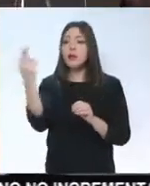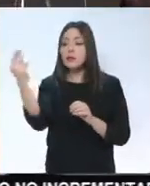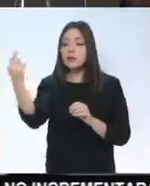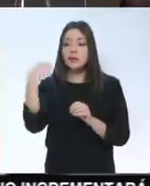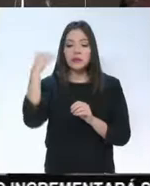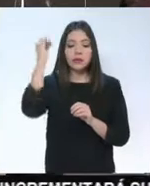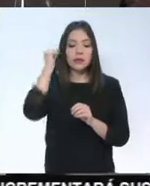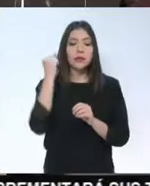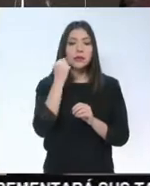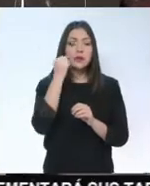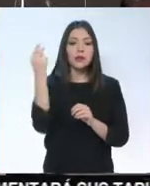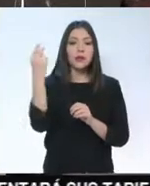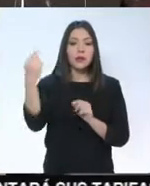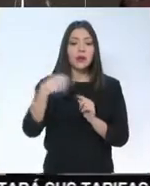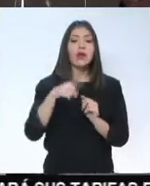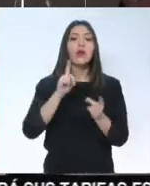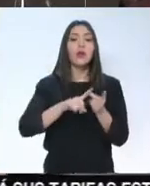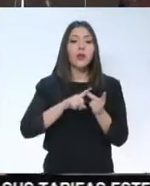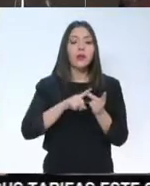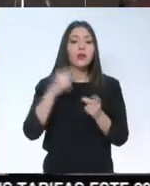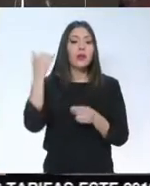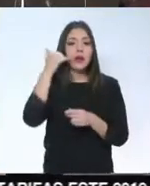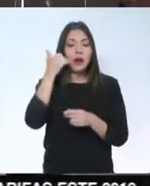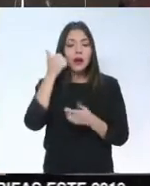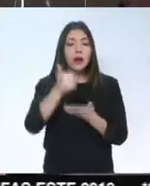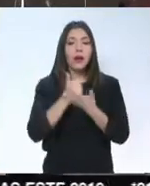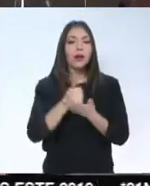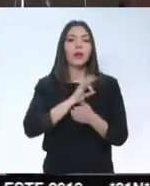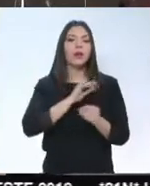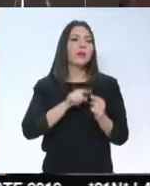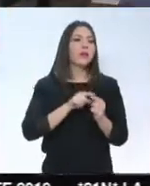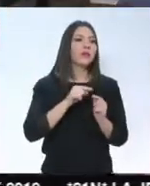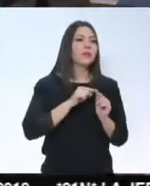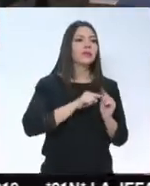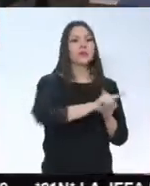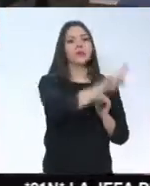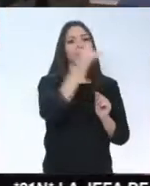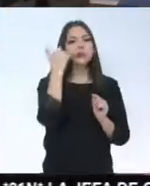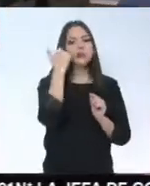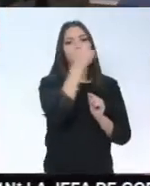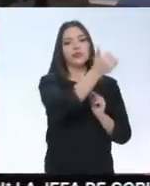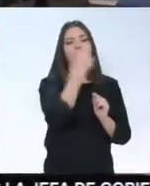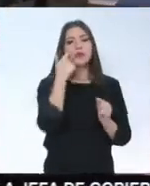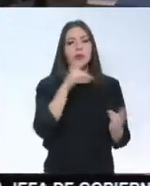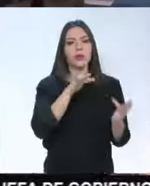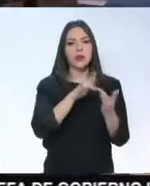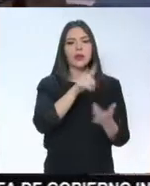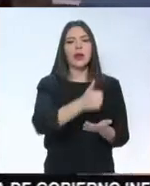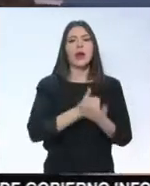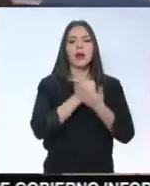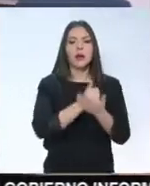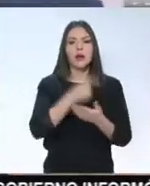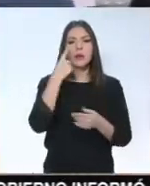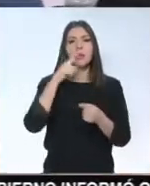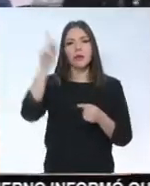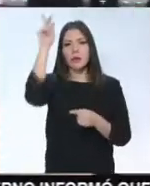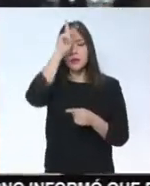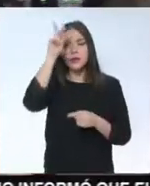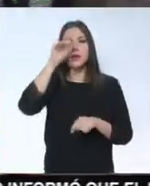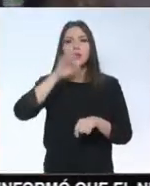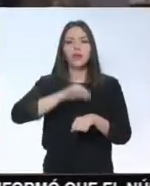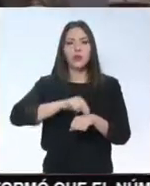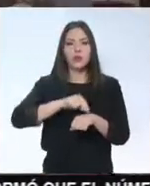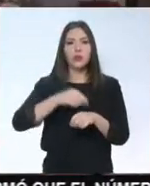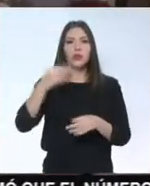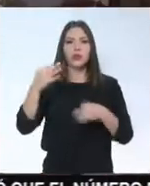muy importante lo que acabas de mencionar. Locatel no nada más puedes reportar problemas de infraestructura urbana, también damos asesoría psicológica, médica,